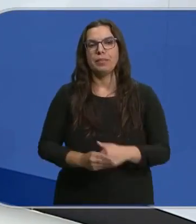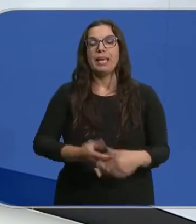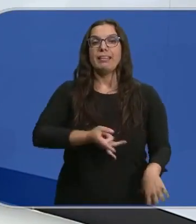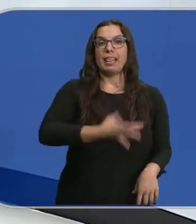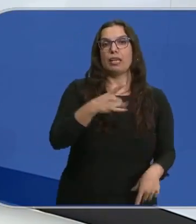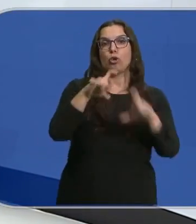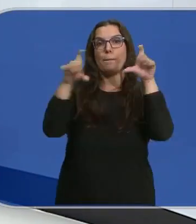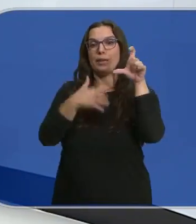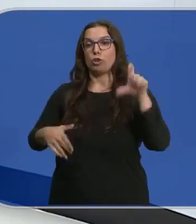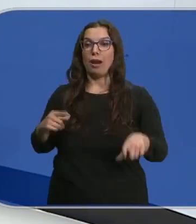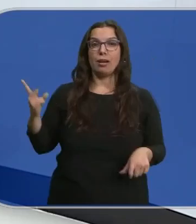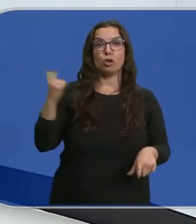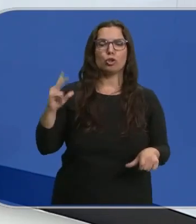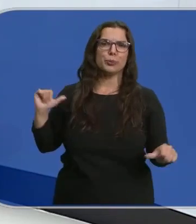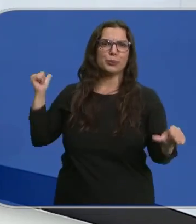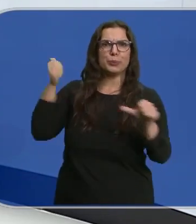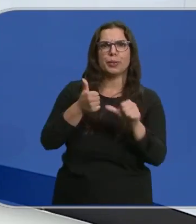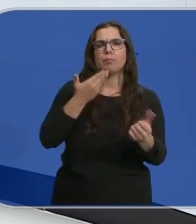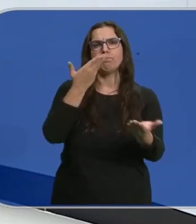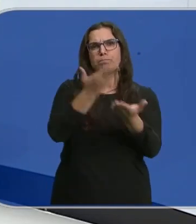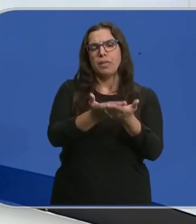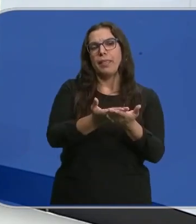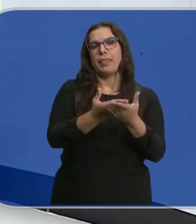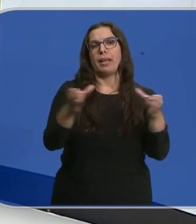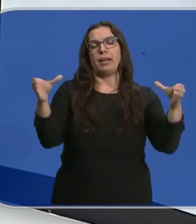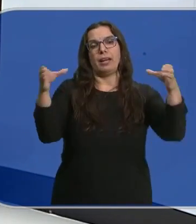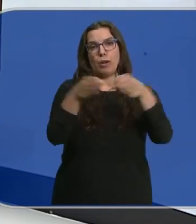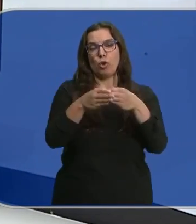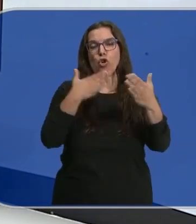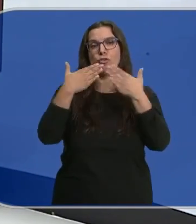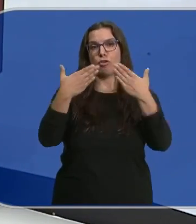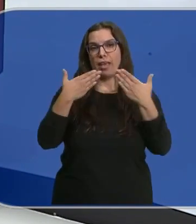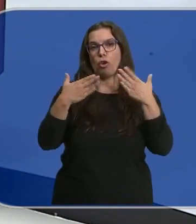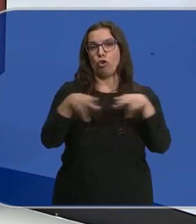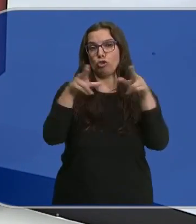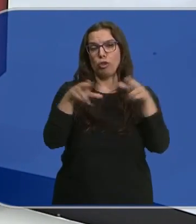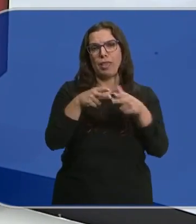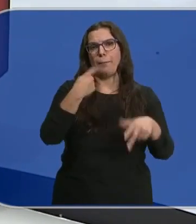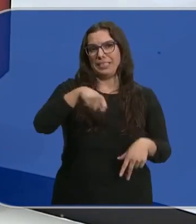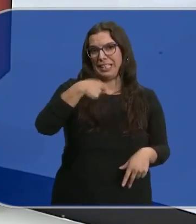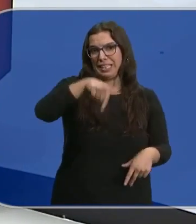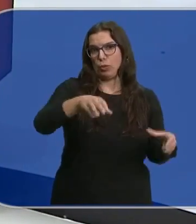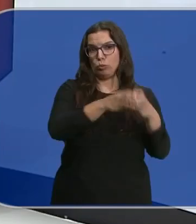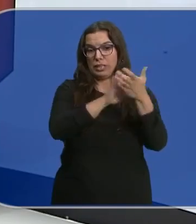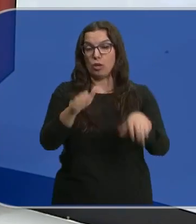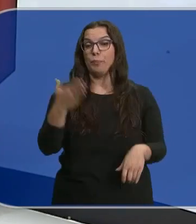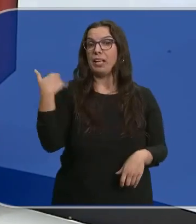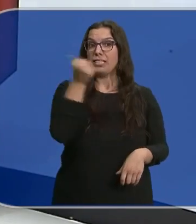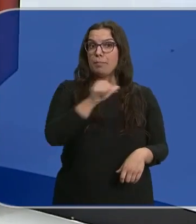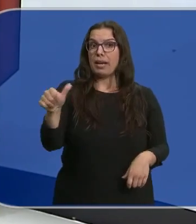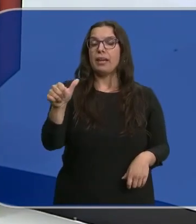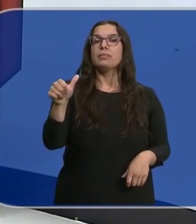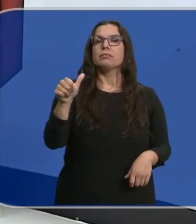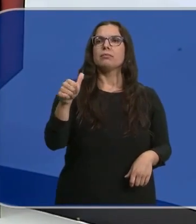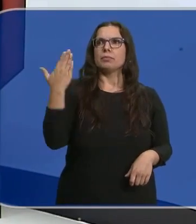Sindicatos y patronal llevan meses pidiendo al presidente de la Junta una reunión del Consejo del Diálogo Social, un encuentro al que la Junta accedía hace unas